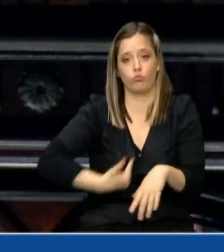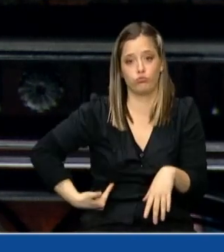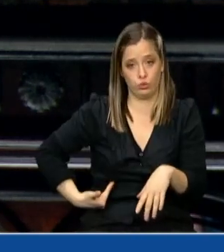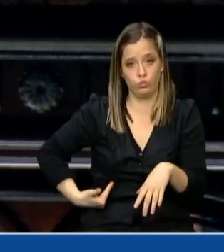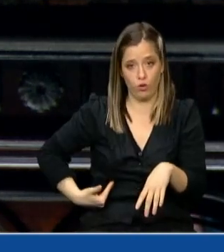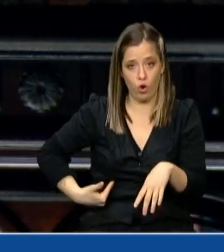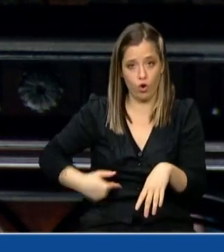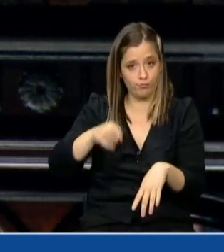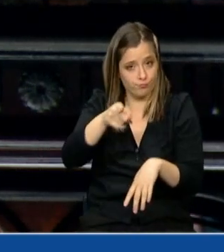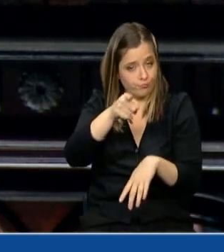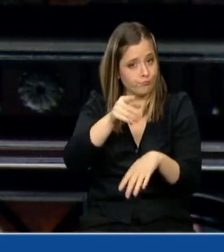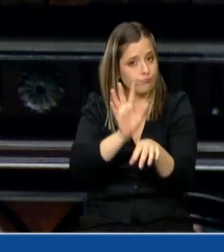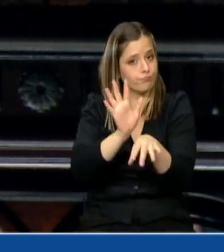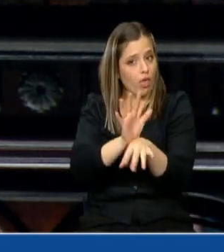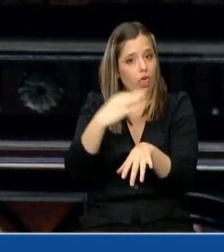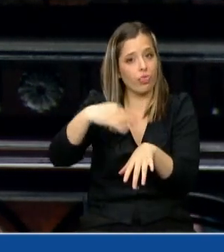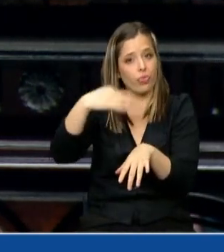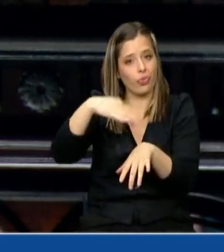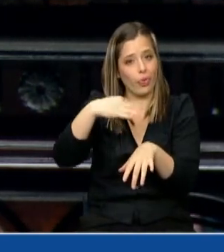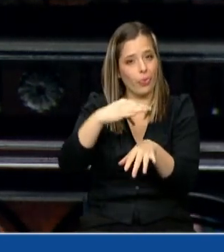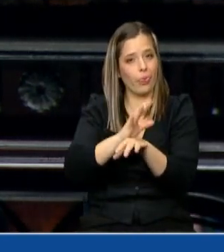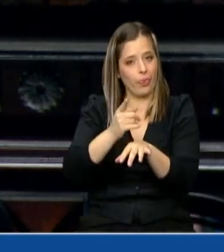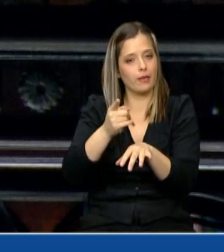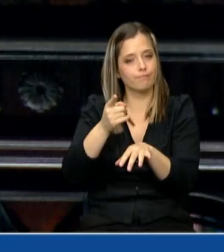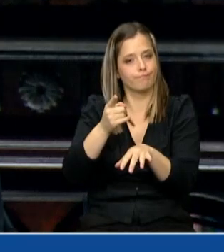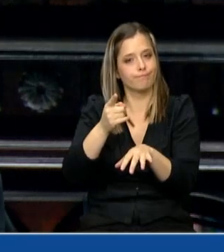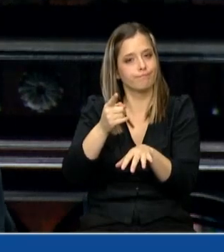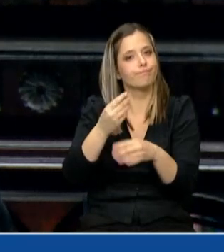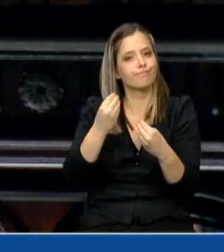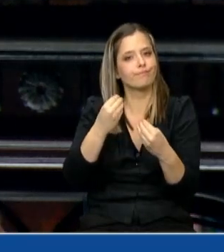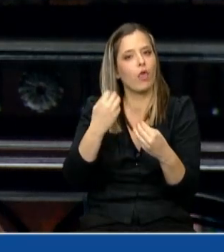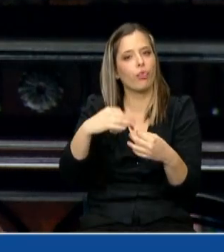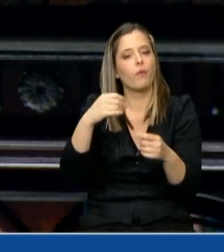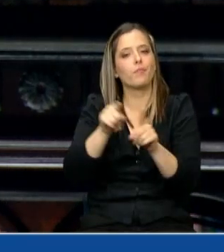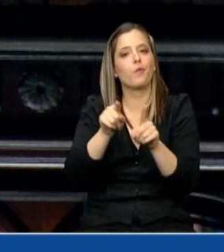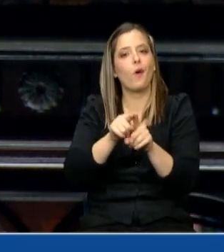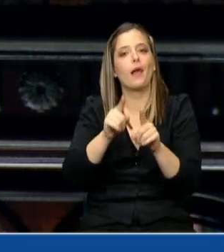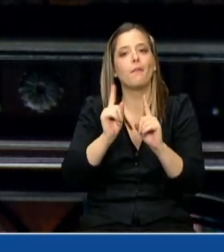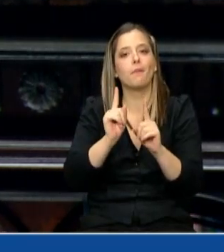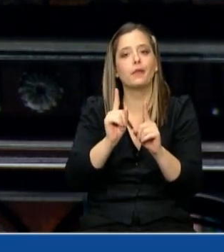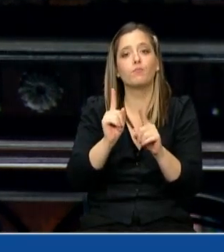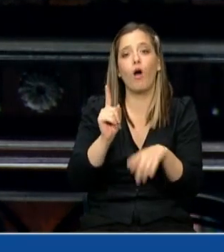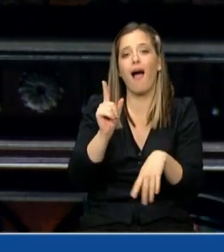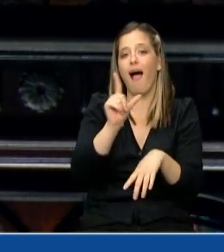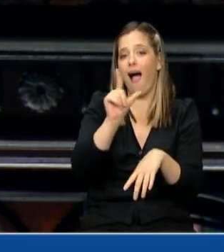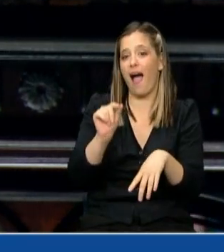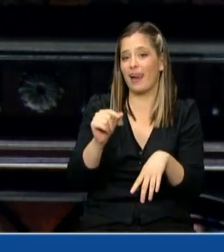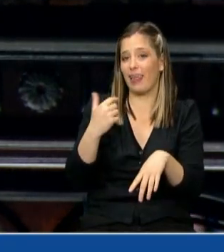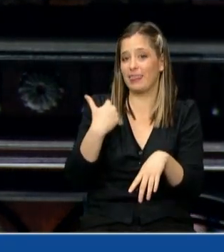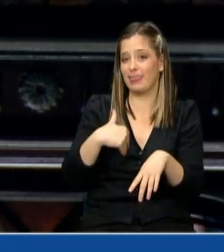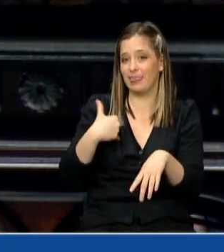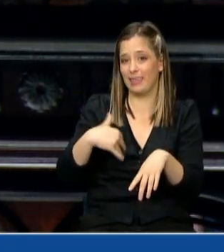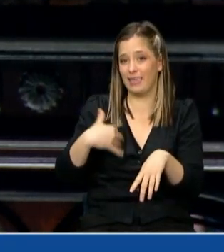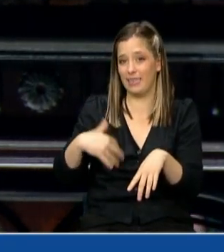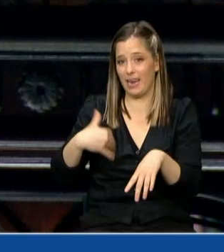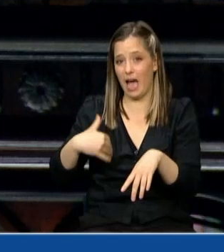que tome las medidas necesarias para revertir la incorporación de la Argentina a la Alianza